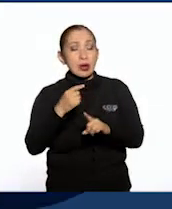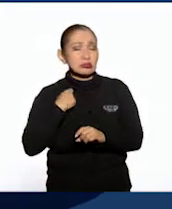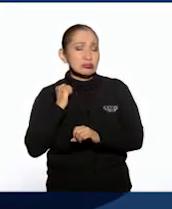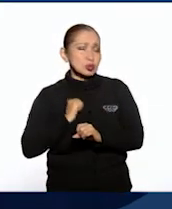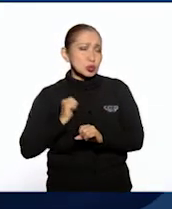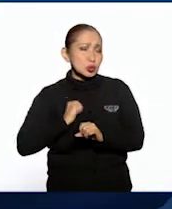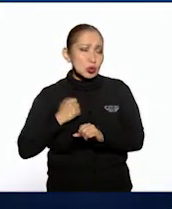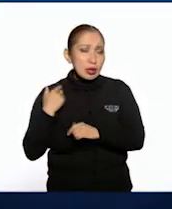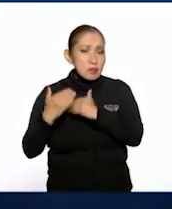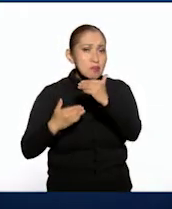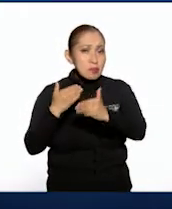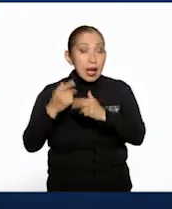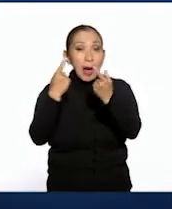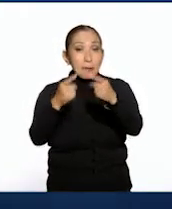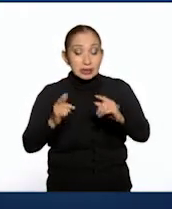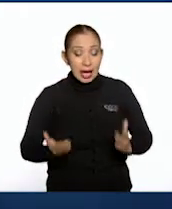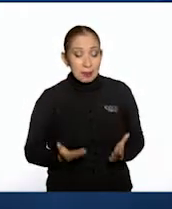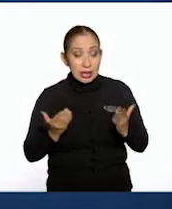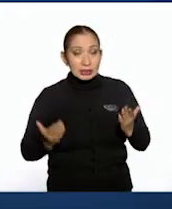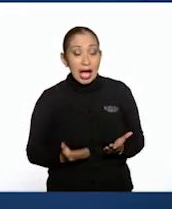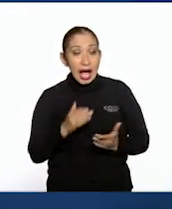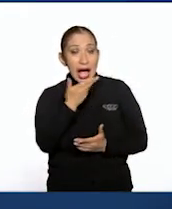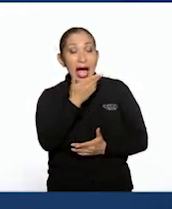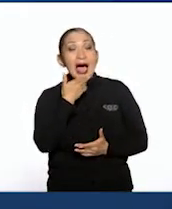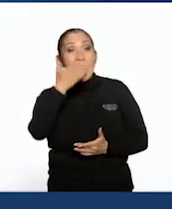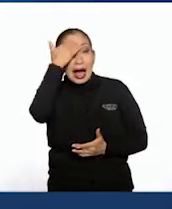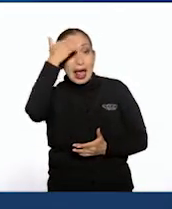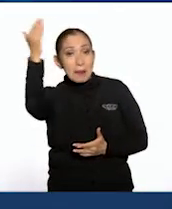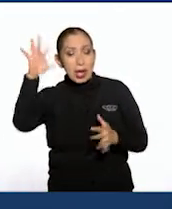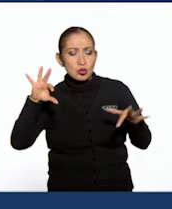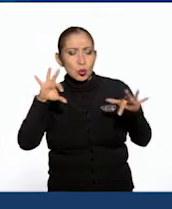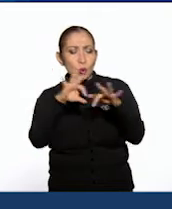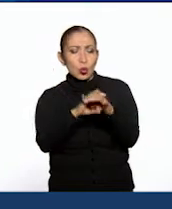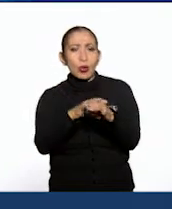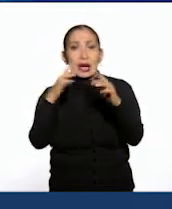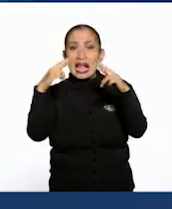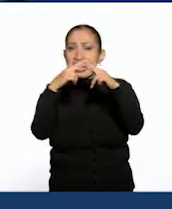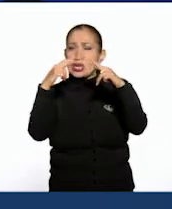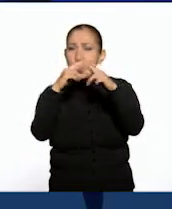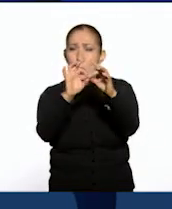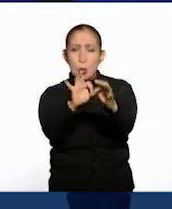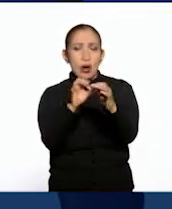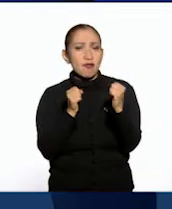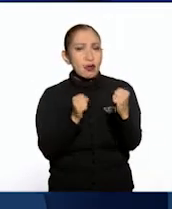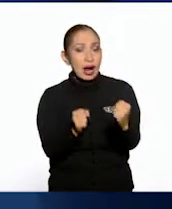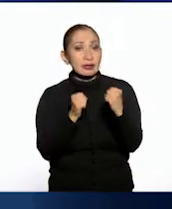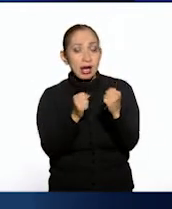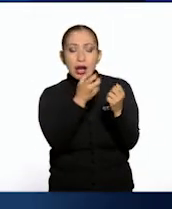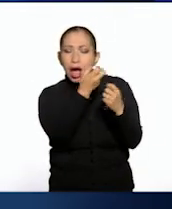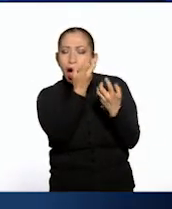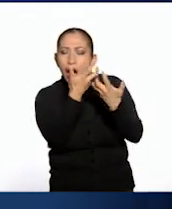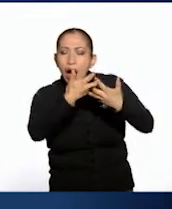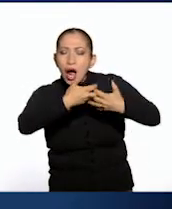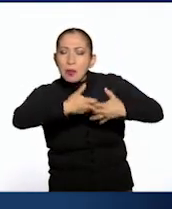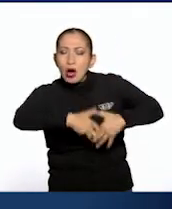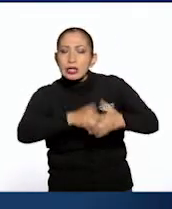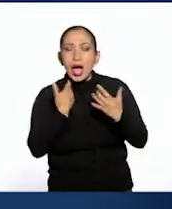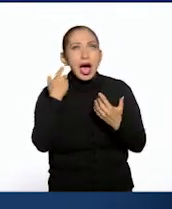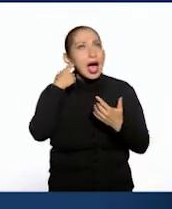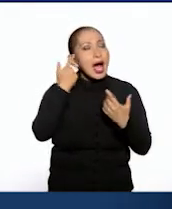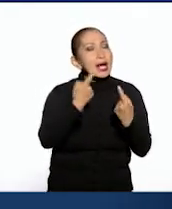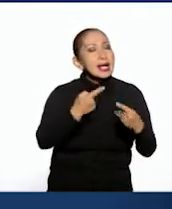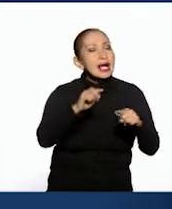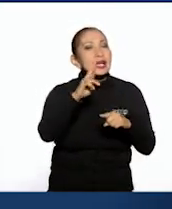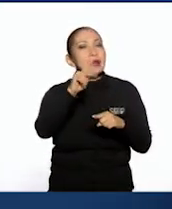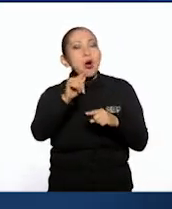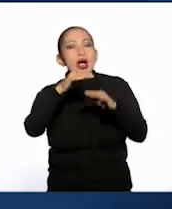siglos. La música y la danza árabe están muy ligadas a la religión, destacando la armonía que hay entre el ritmo y